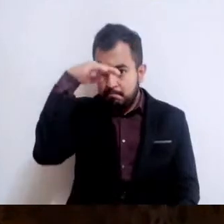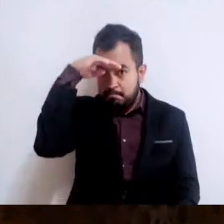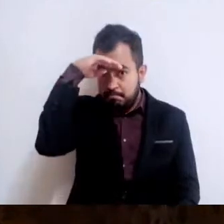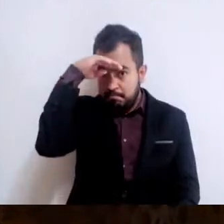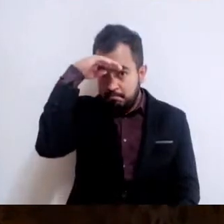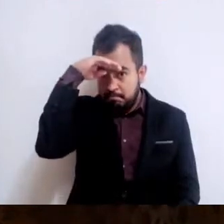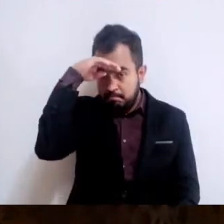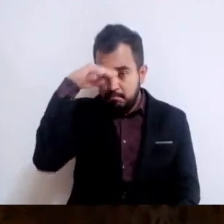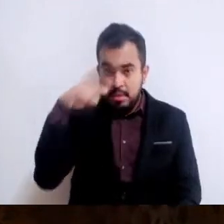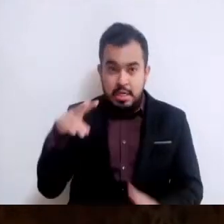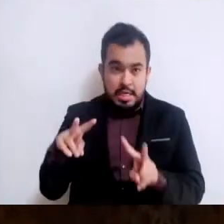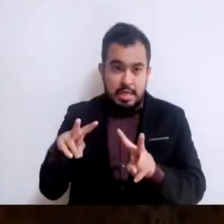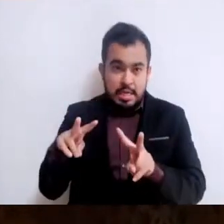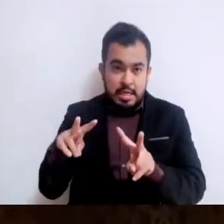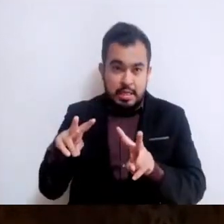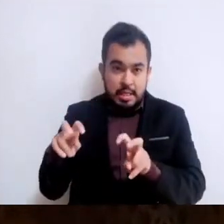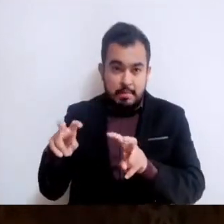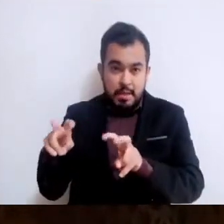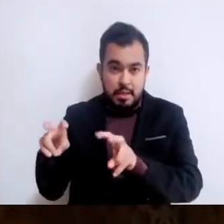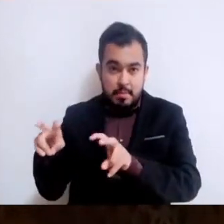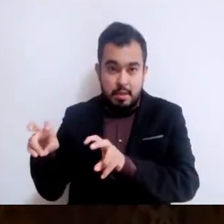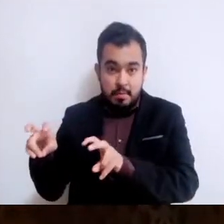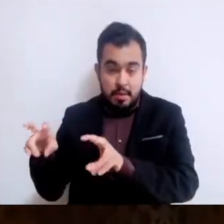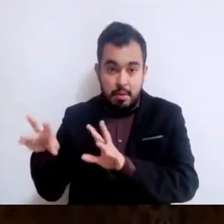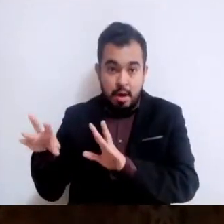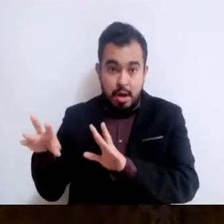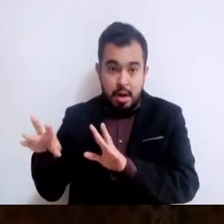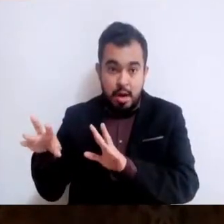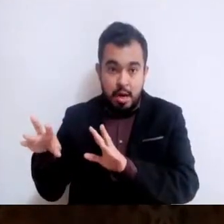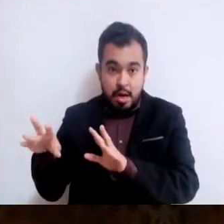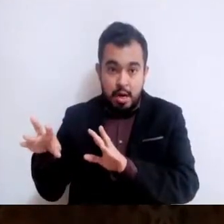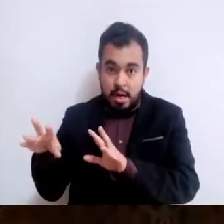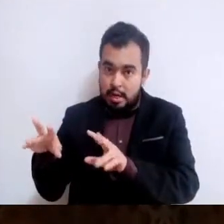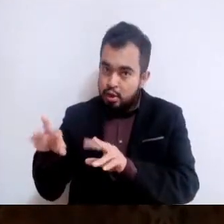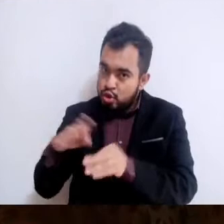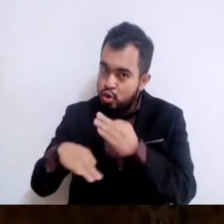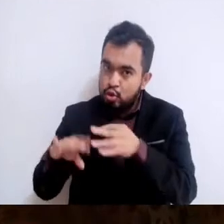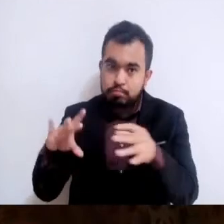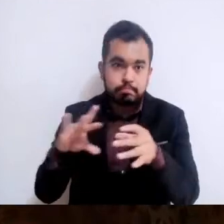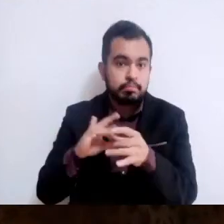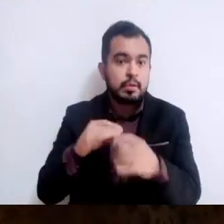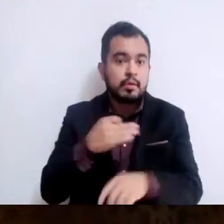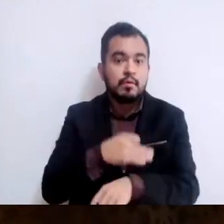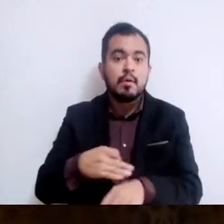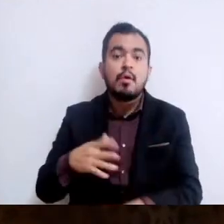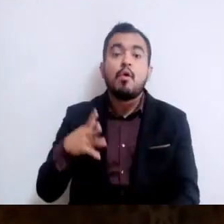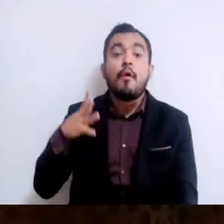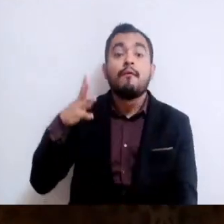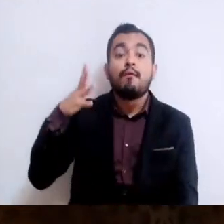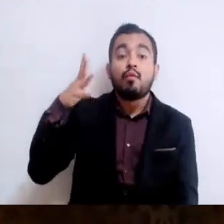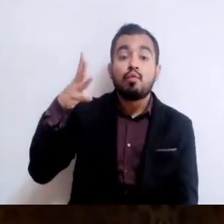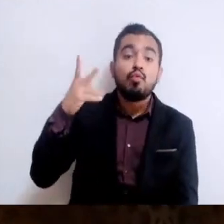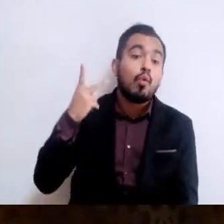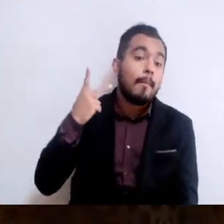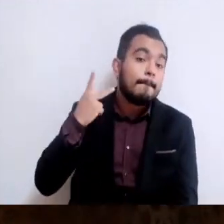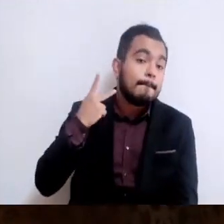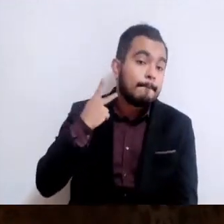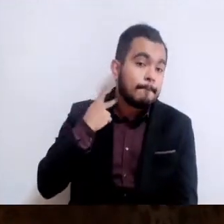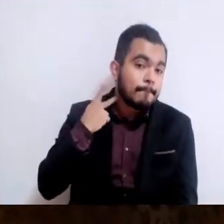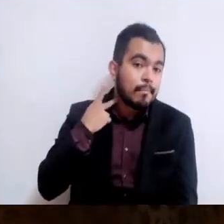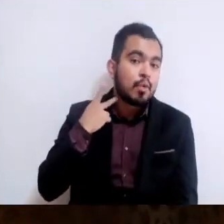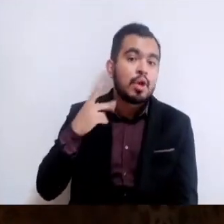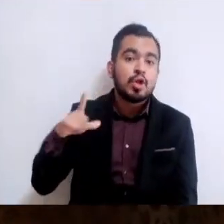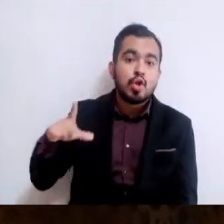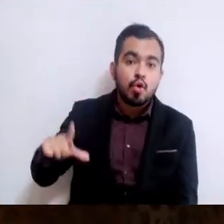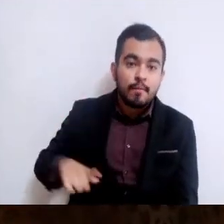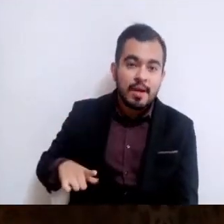este asunto que es la familia. Nuestros futuros políticos, nuestros futuros gobernantes, todos en quienes